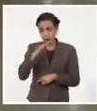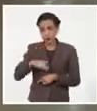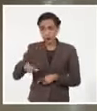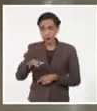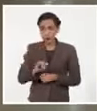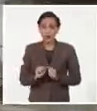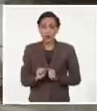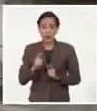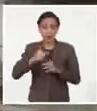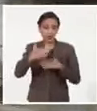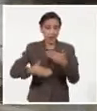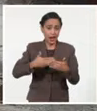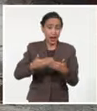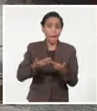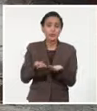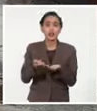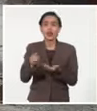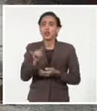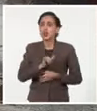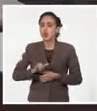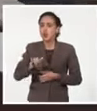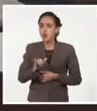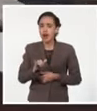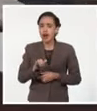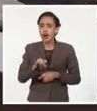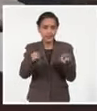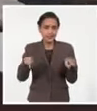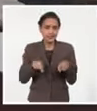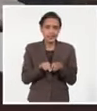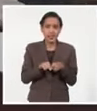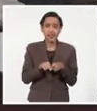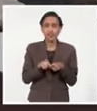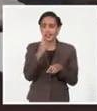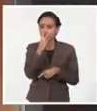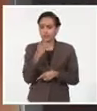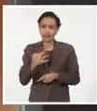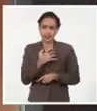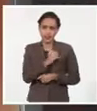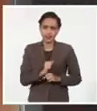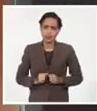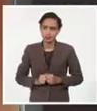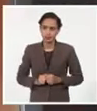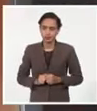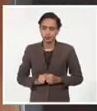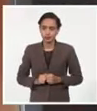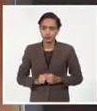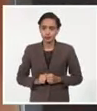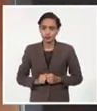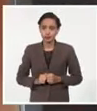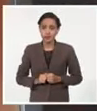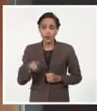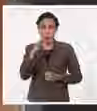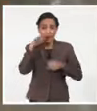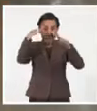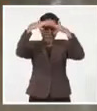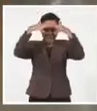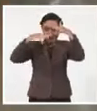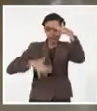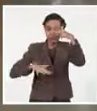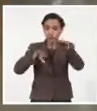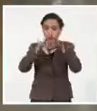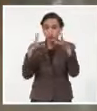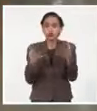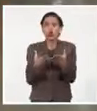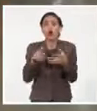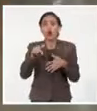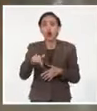oncohematología y terapia intensiva. Las cubiertas estas tenían la manta protectora, tenían un manto. Cuidado, ese manto se desprendió totalmente y ahora se le